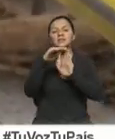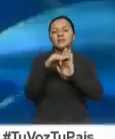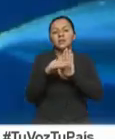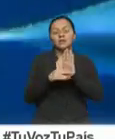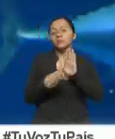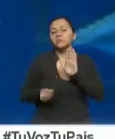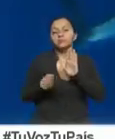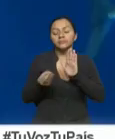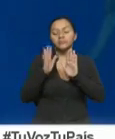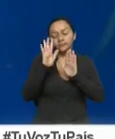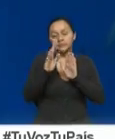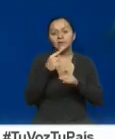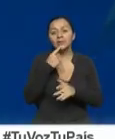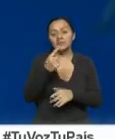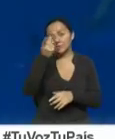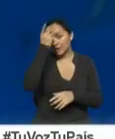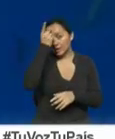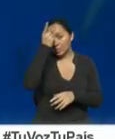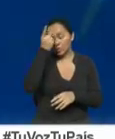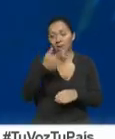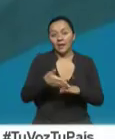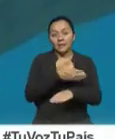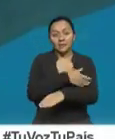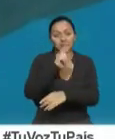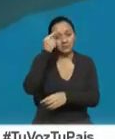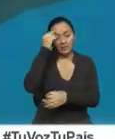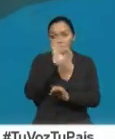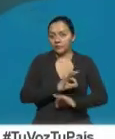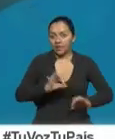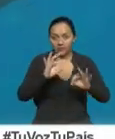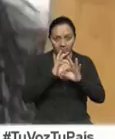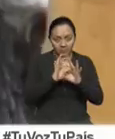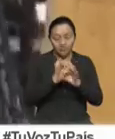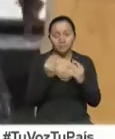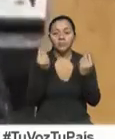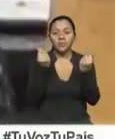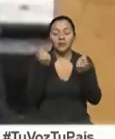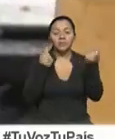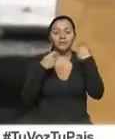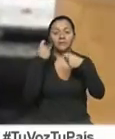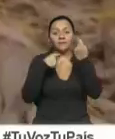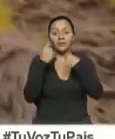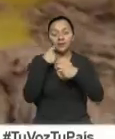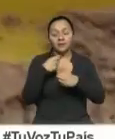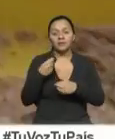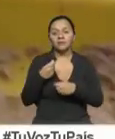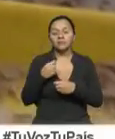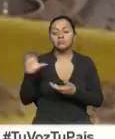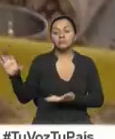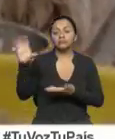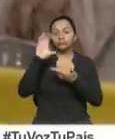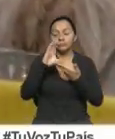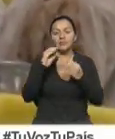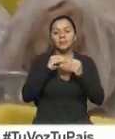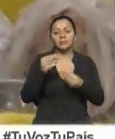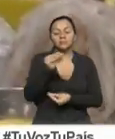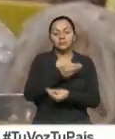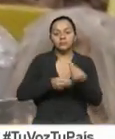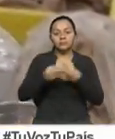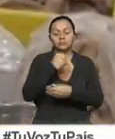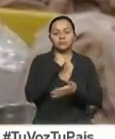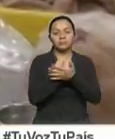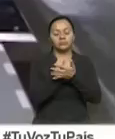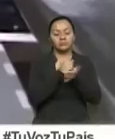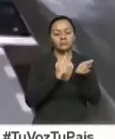este beneficio es no adeudar con entidades del Estado, que los recursos de sus exportaciones se hayan repatriado y que promuevan la marca